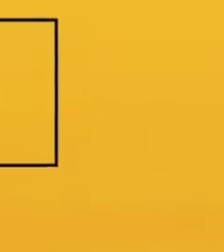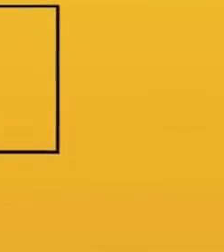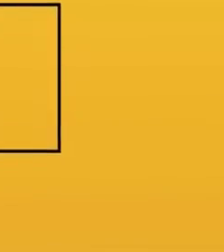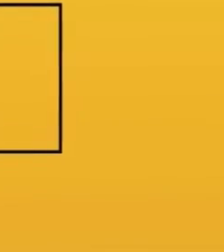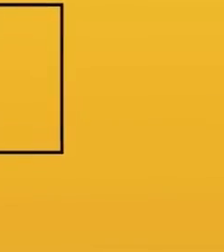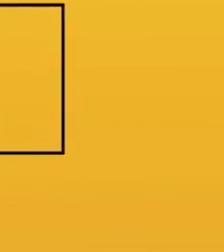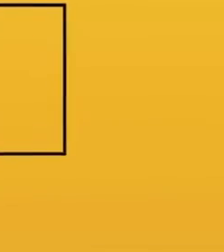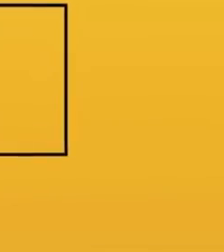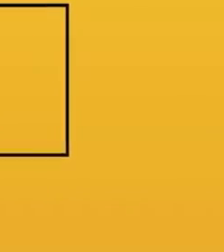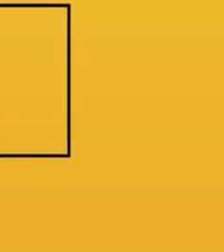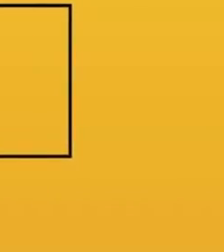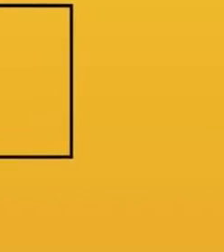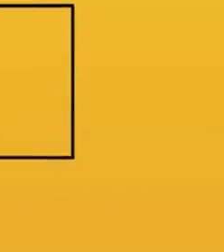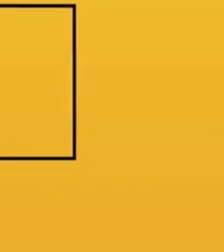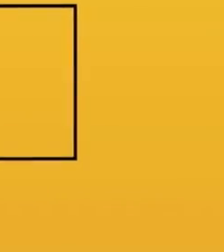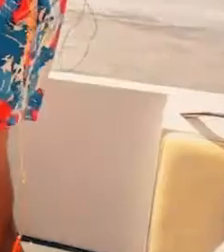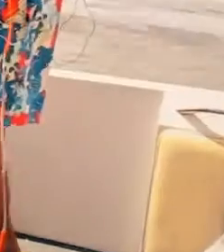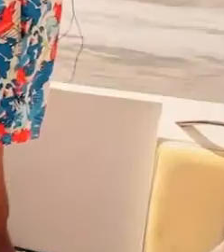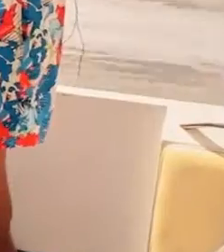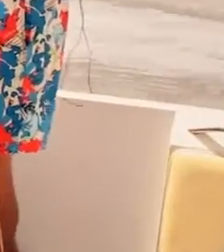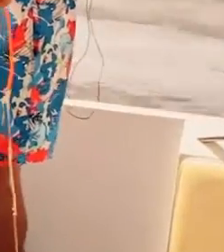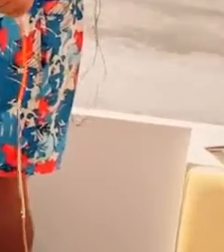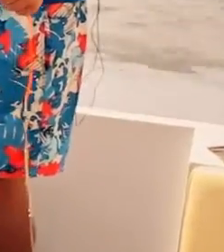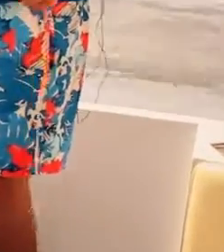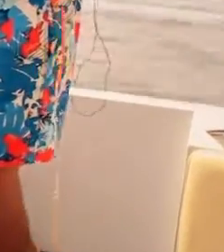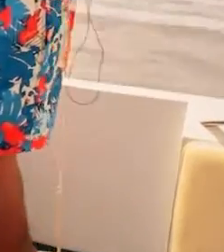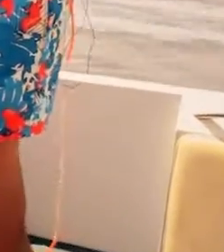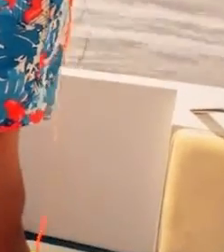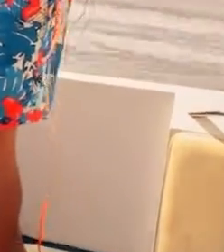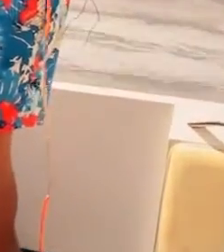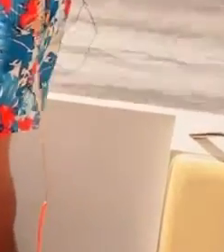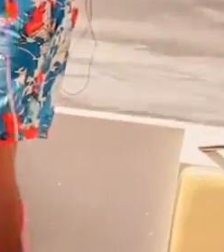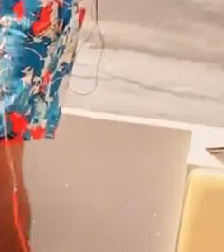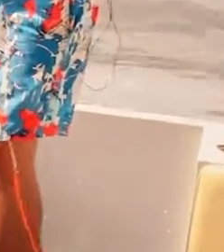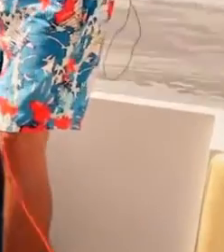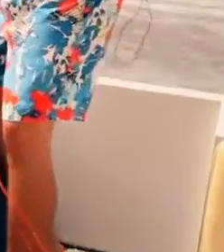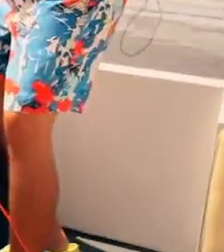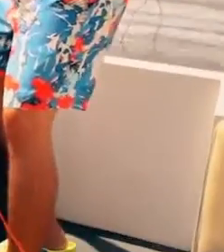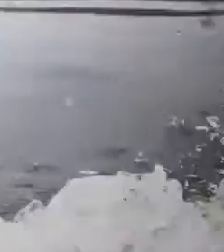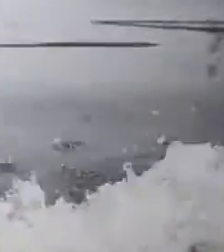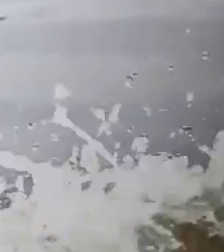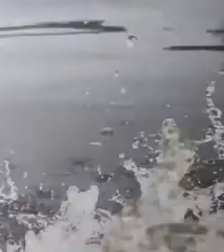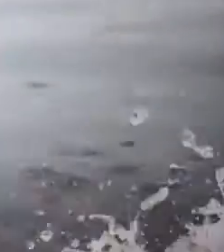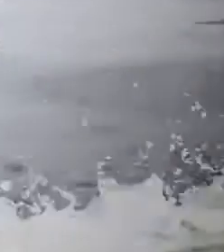necesita vamos a lomé al agua